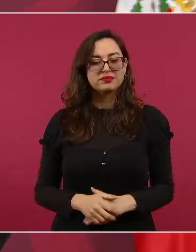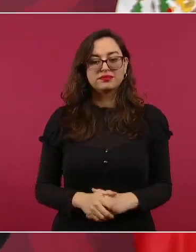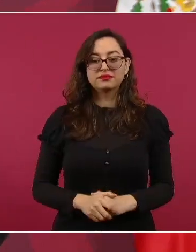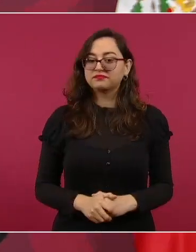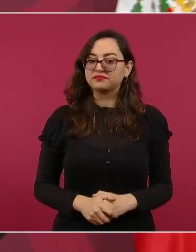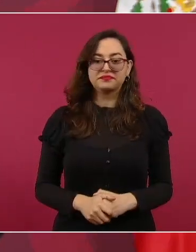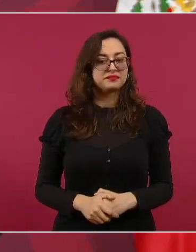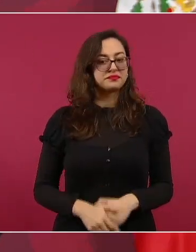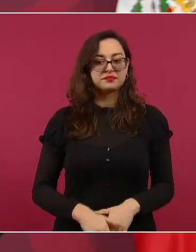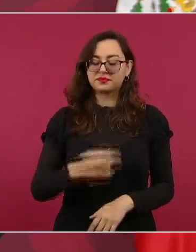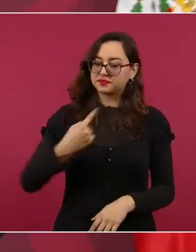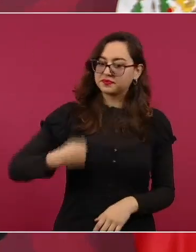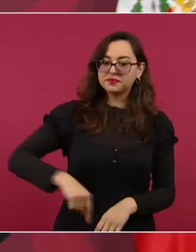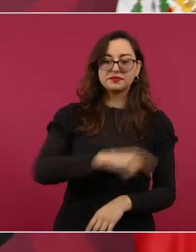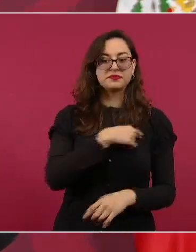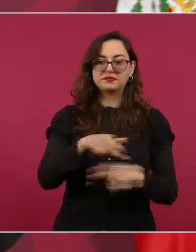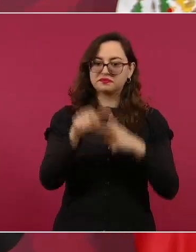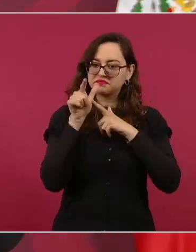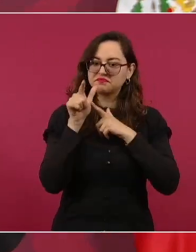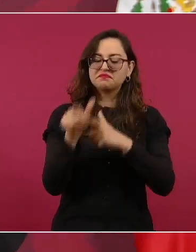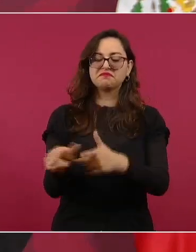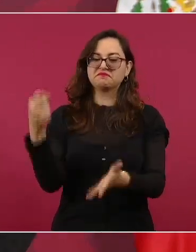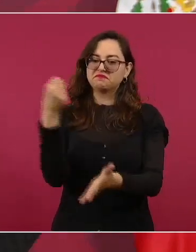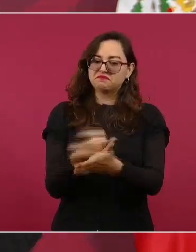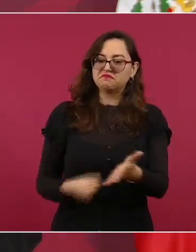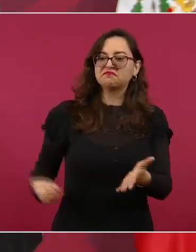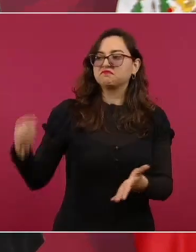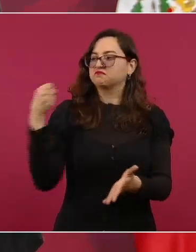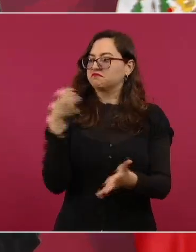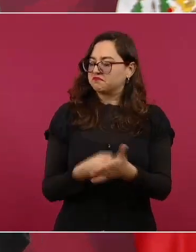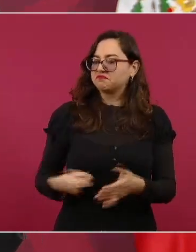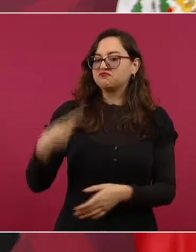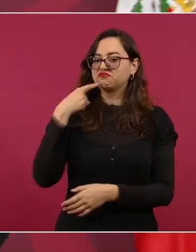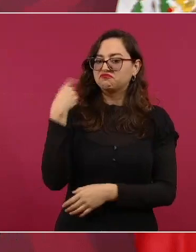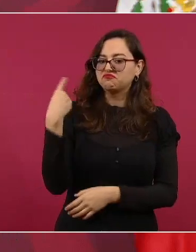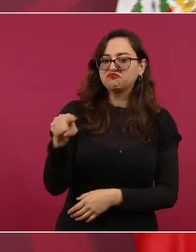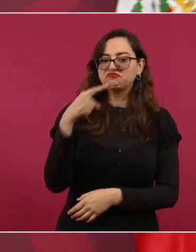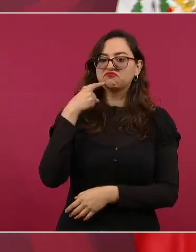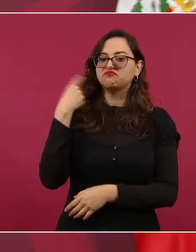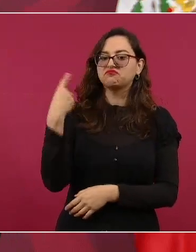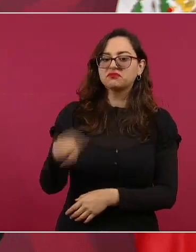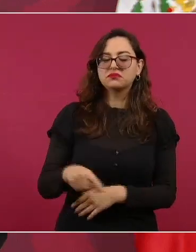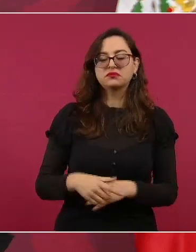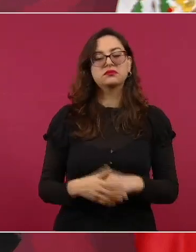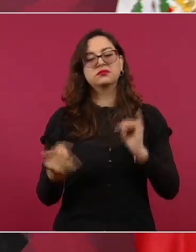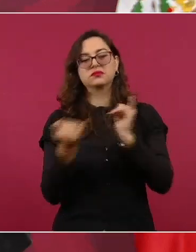Vamos a seguirlo tratando este asunto. Y lo que mencionas de Vallarta,